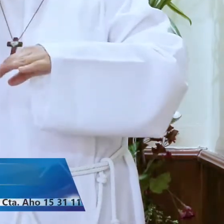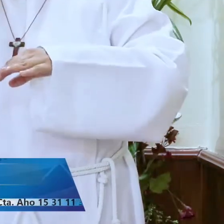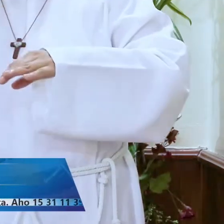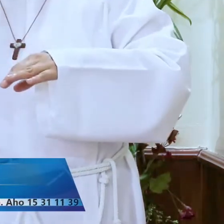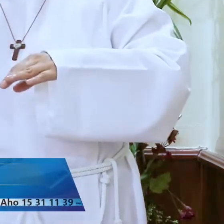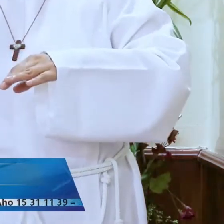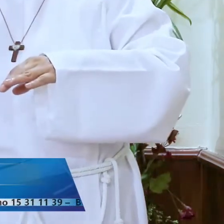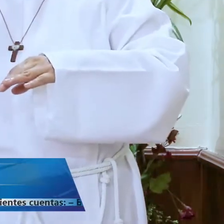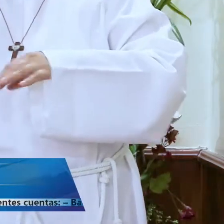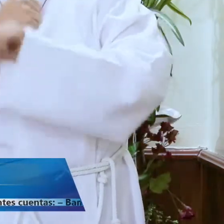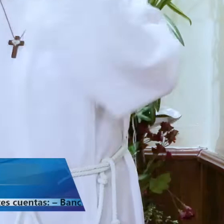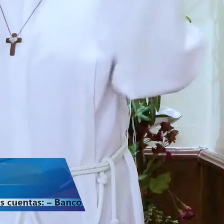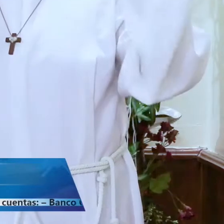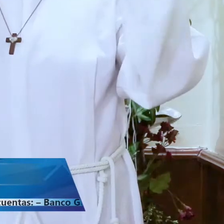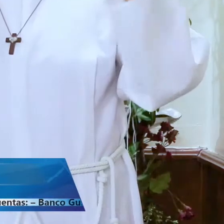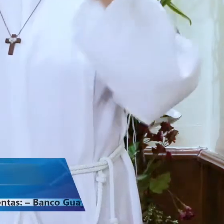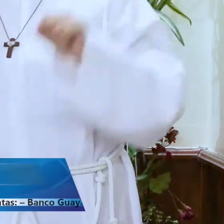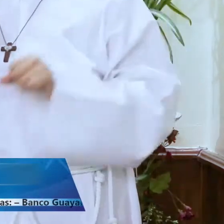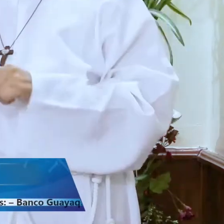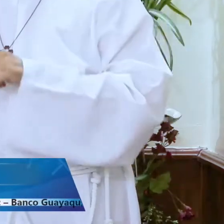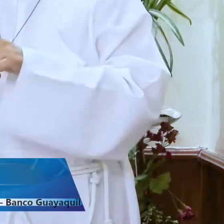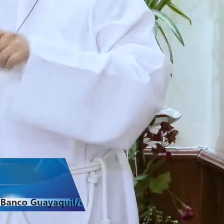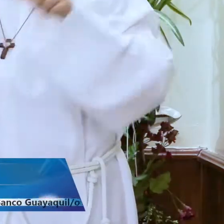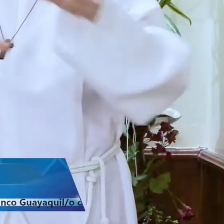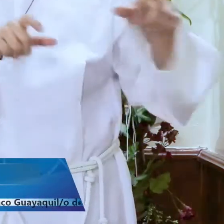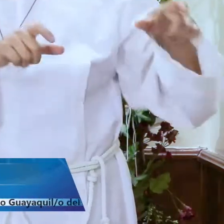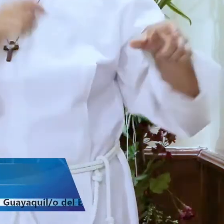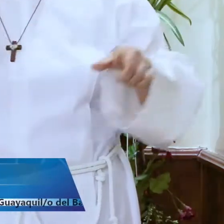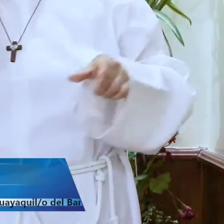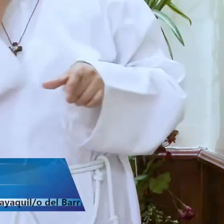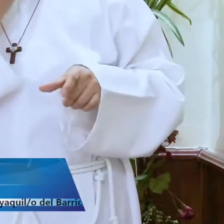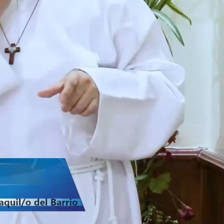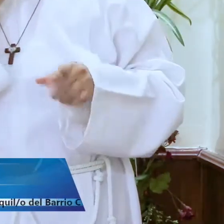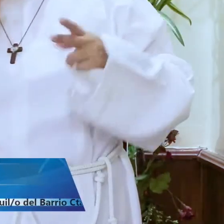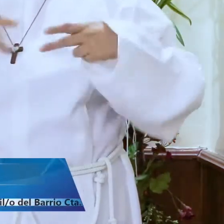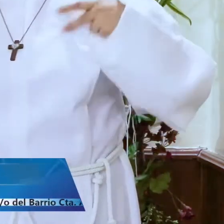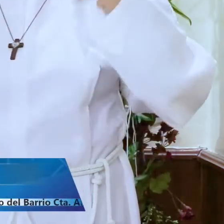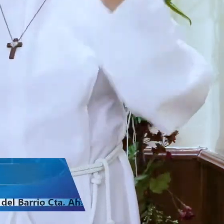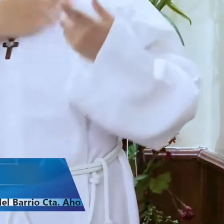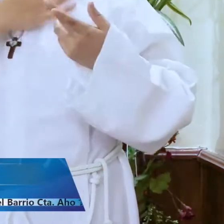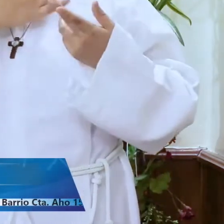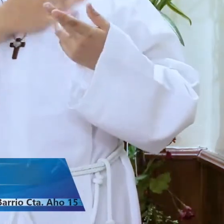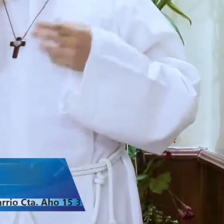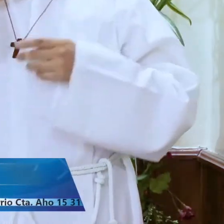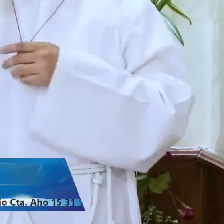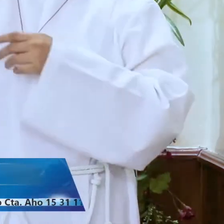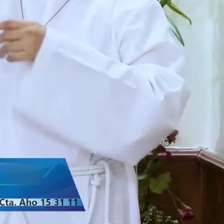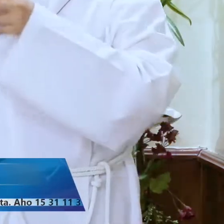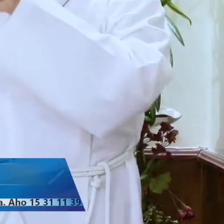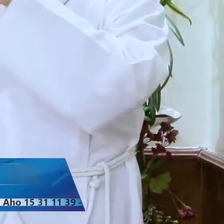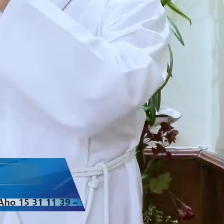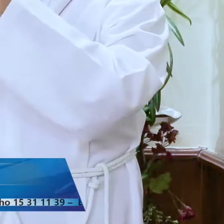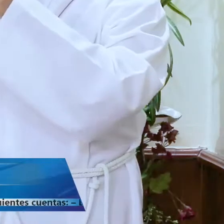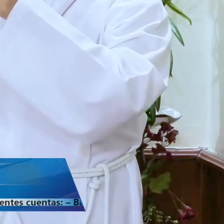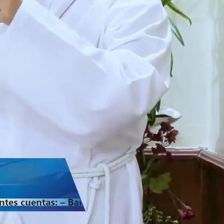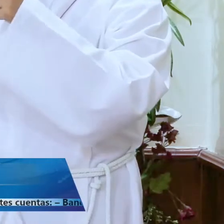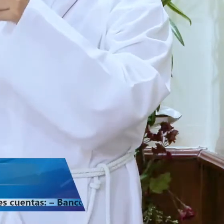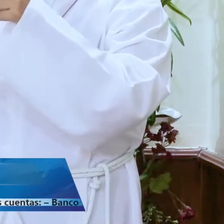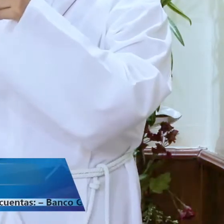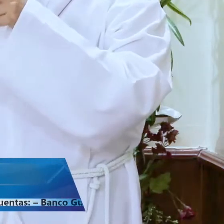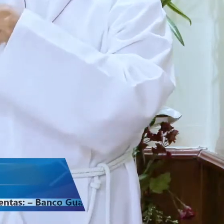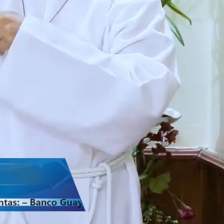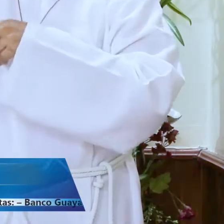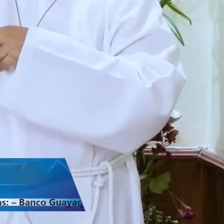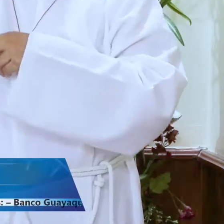israel habitará confiadamente y a él lo llamarán con este nombre el